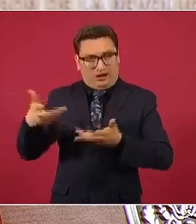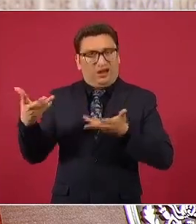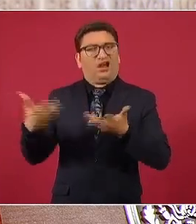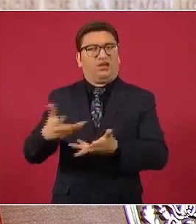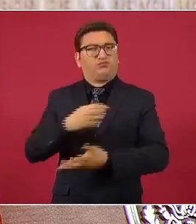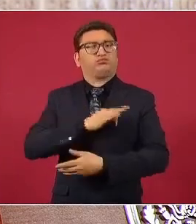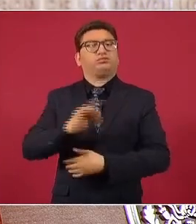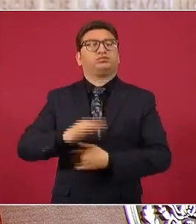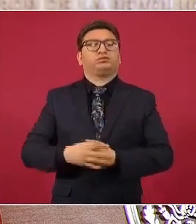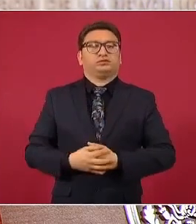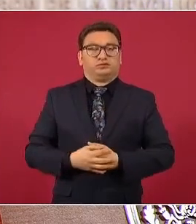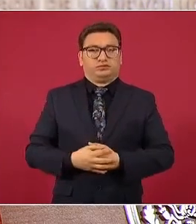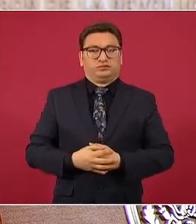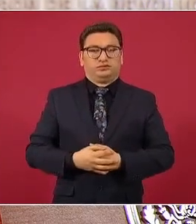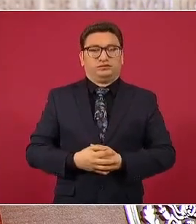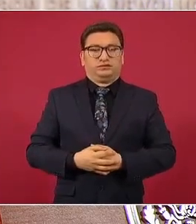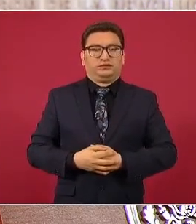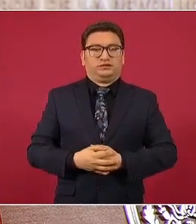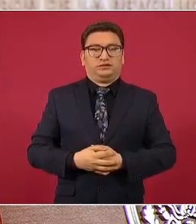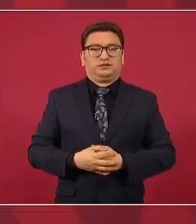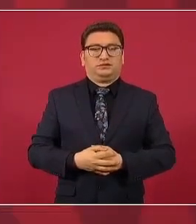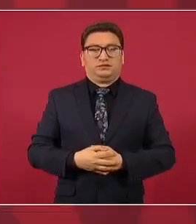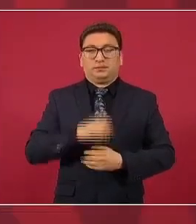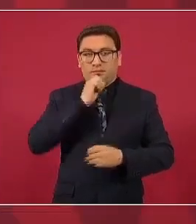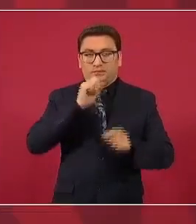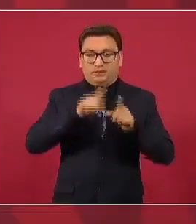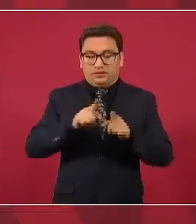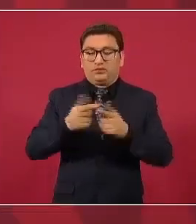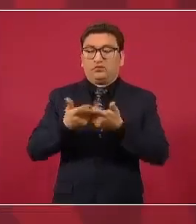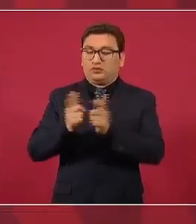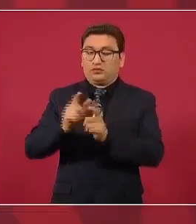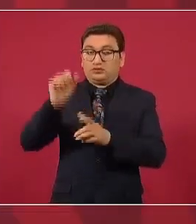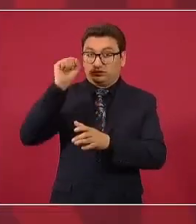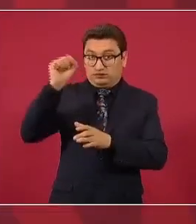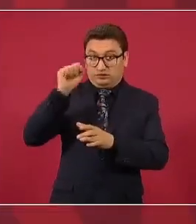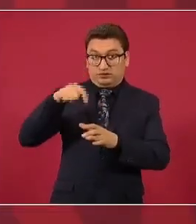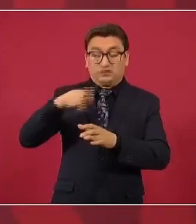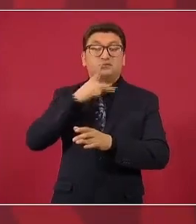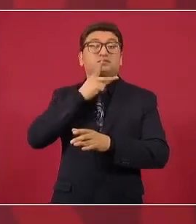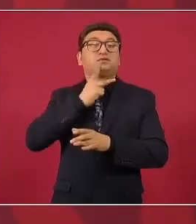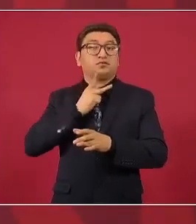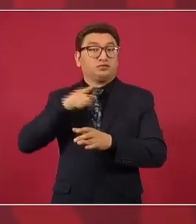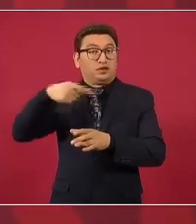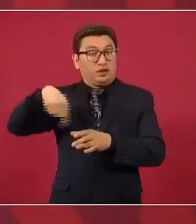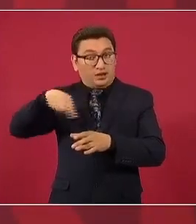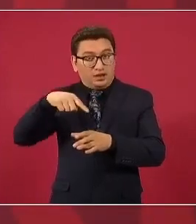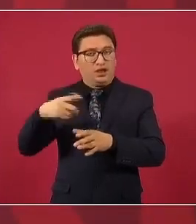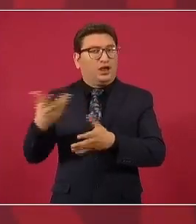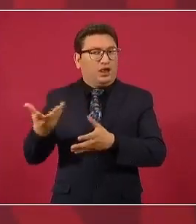Y así como en el caso del sindicato petrolero se optó por